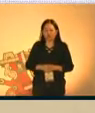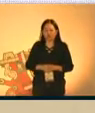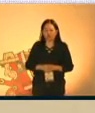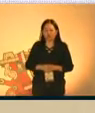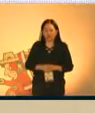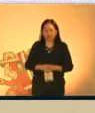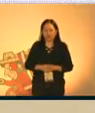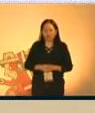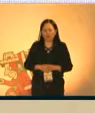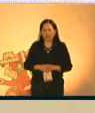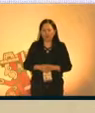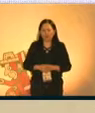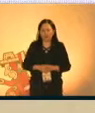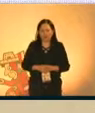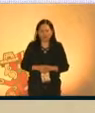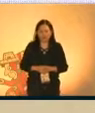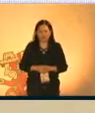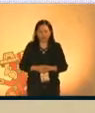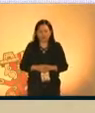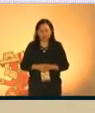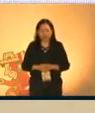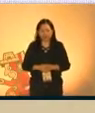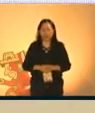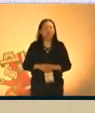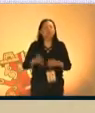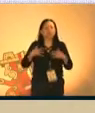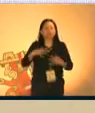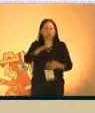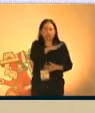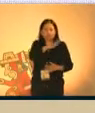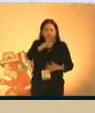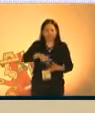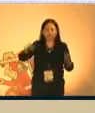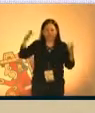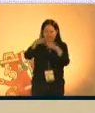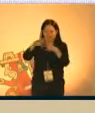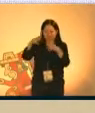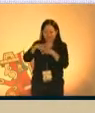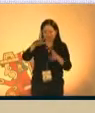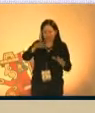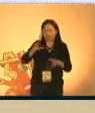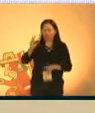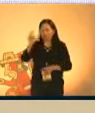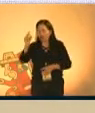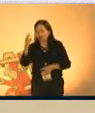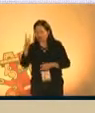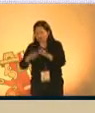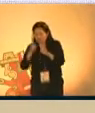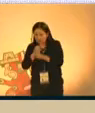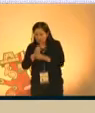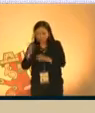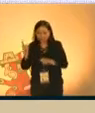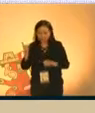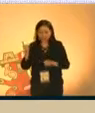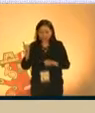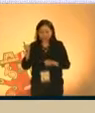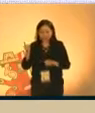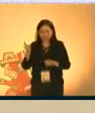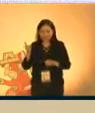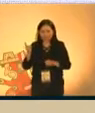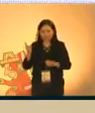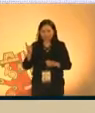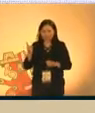batalla es propio de un general no de 32 años es un general que he hecho